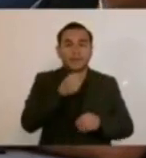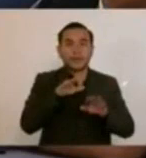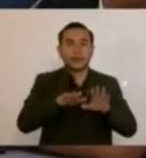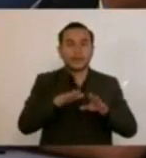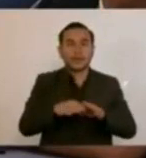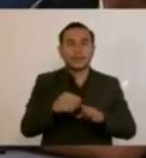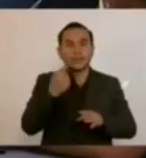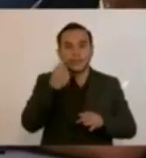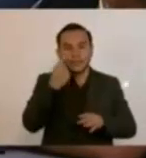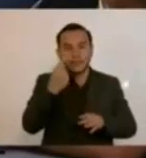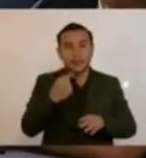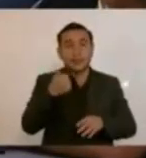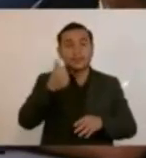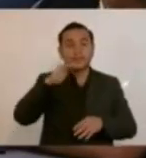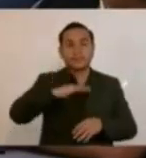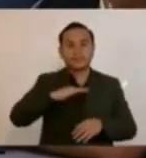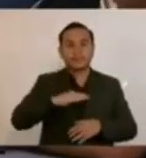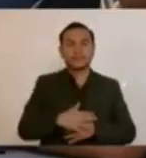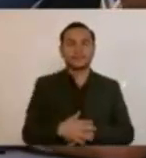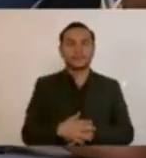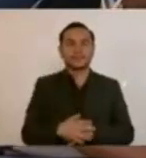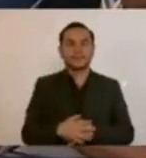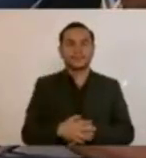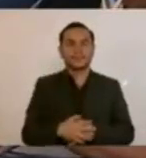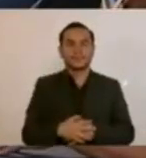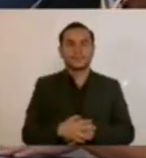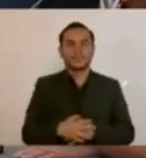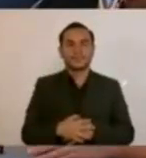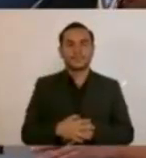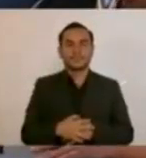por su presencia. Buenas tardes.